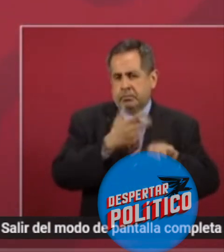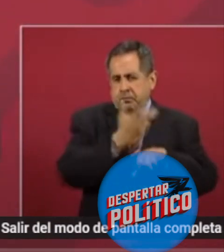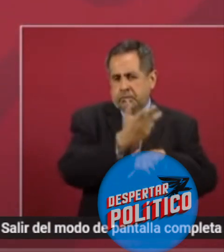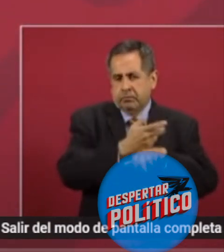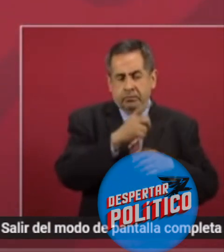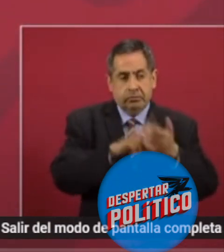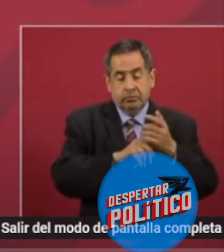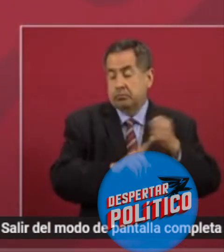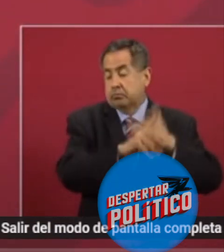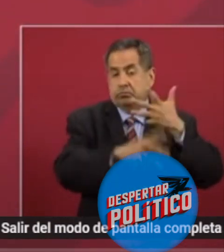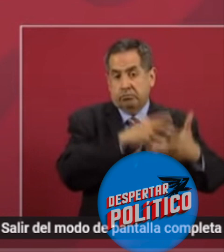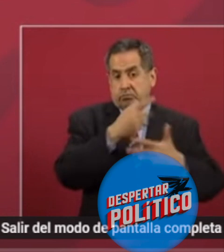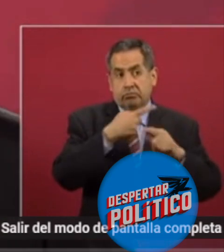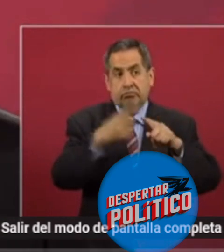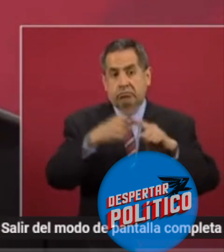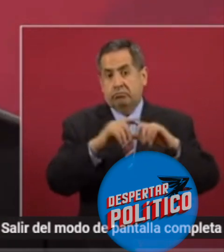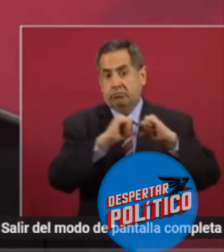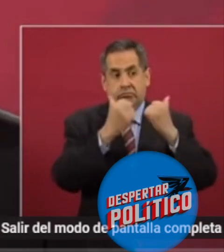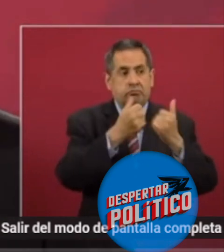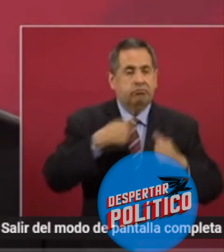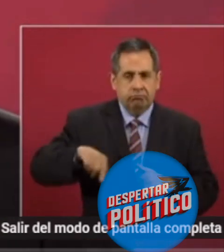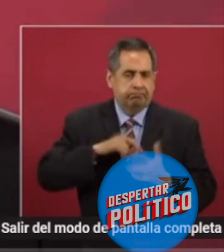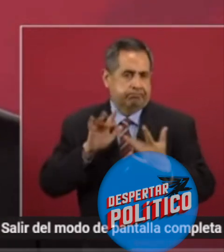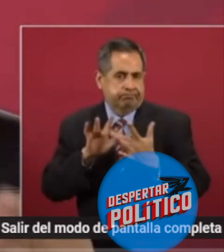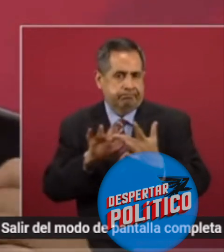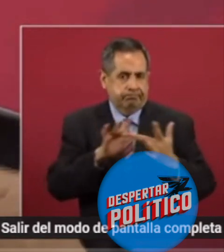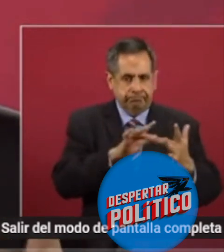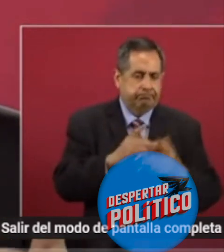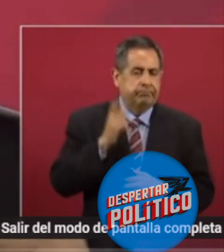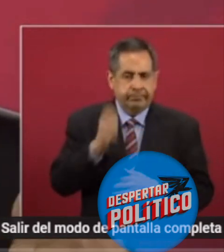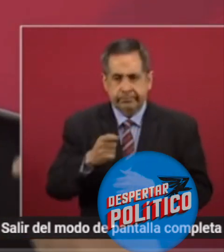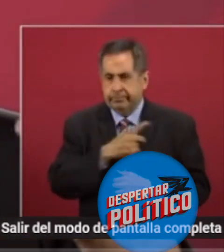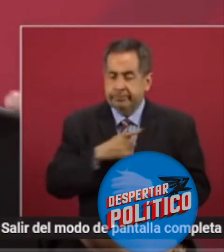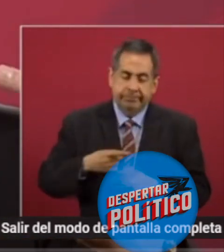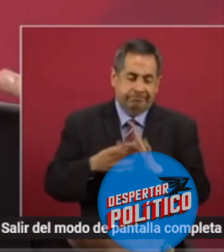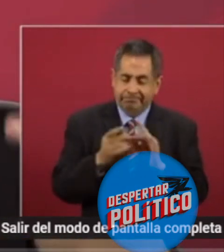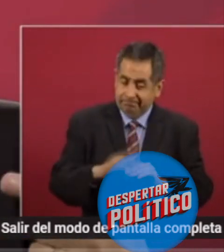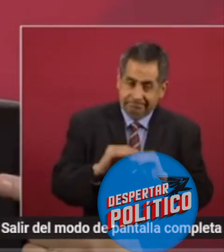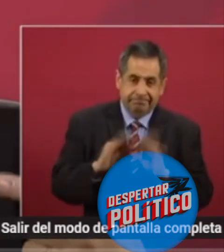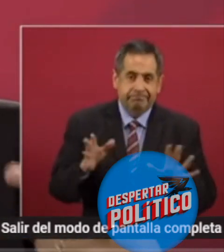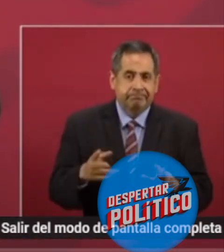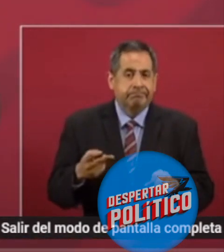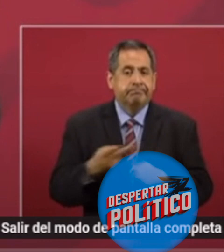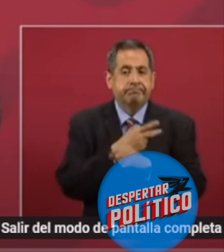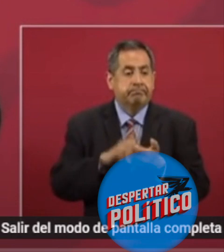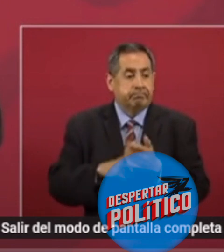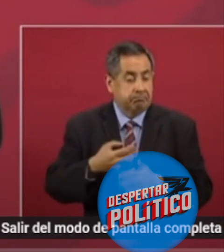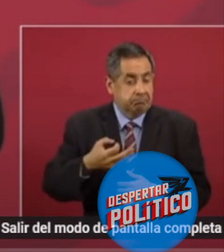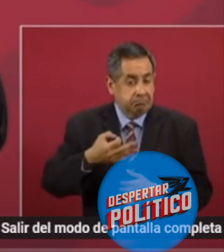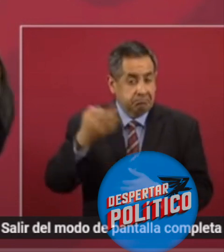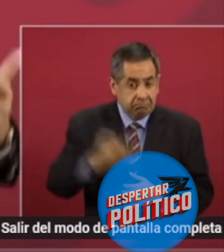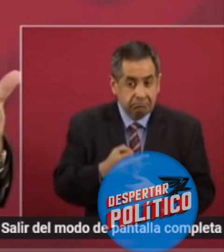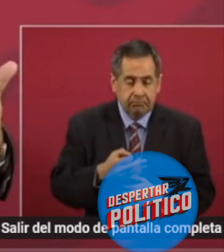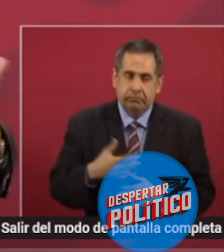reacción importante de muchas organizaciones con las que estamos en contacto y eso tiene que esclarecerse. En su caso, si se confirma, es un